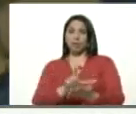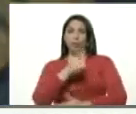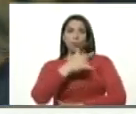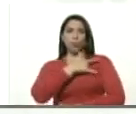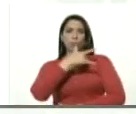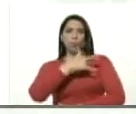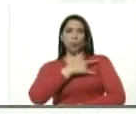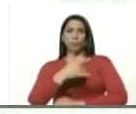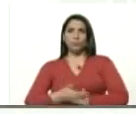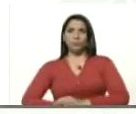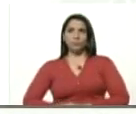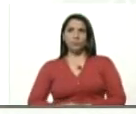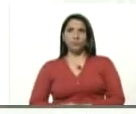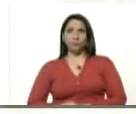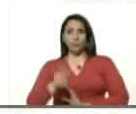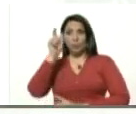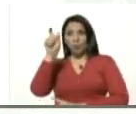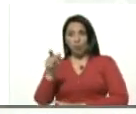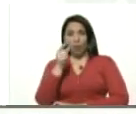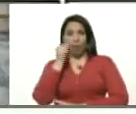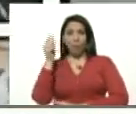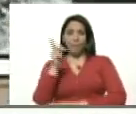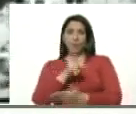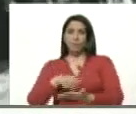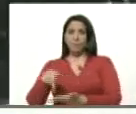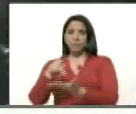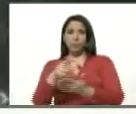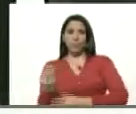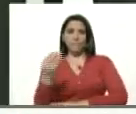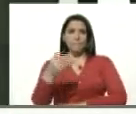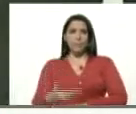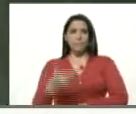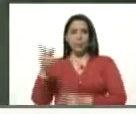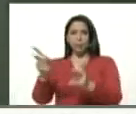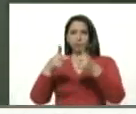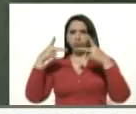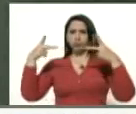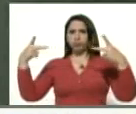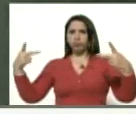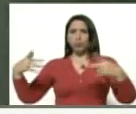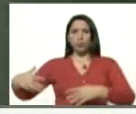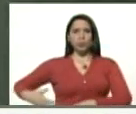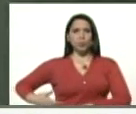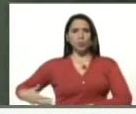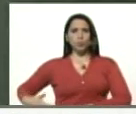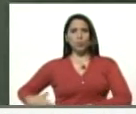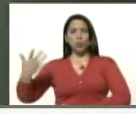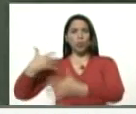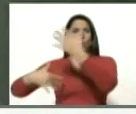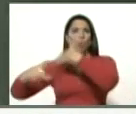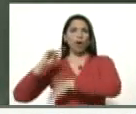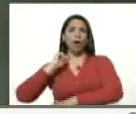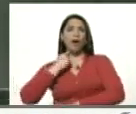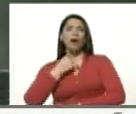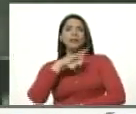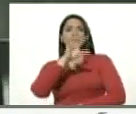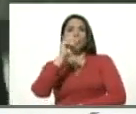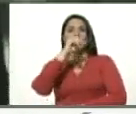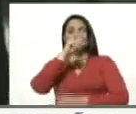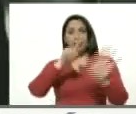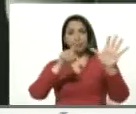universidades. Aquiles participó en los más importantes diarios y revistas de humor de las décadas de los 50 y